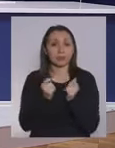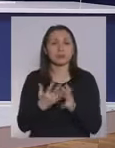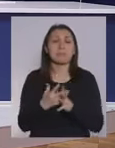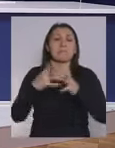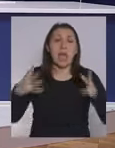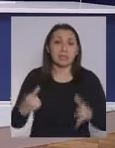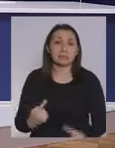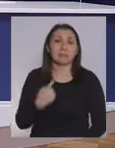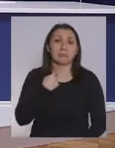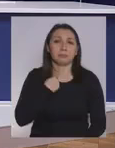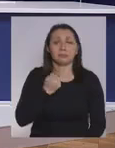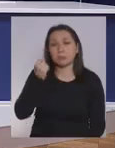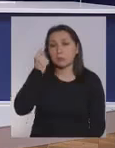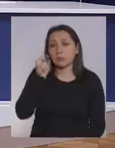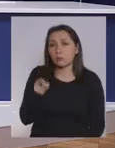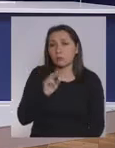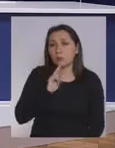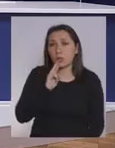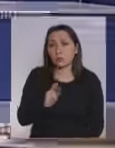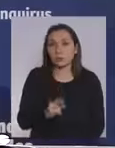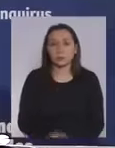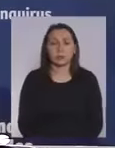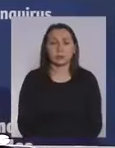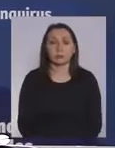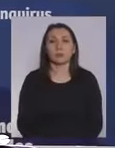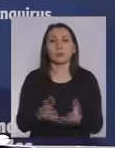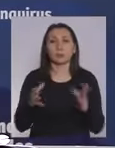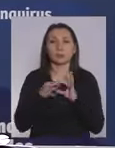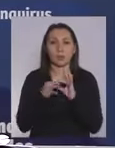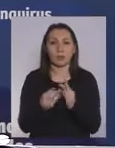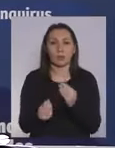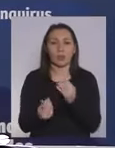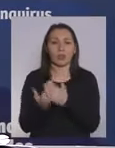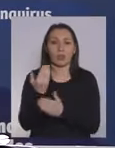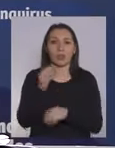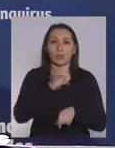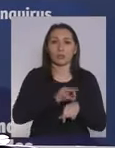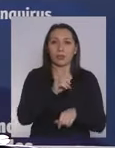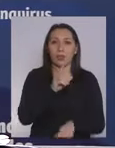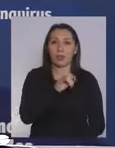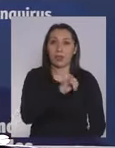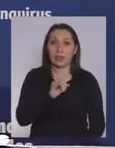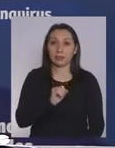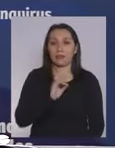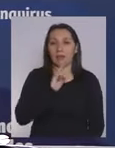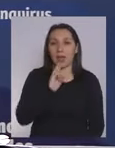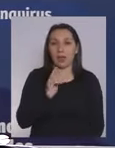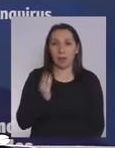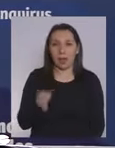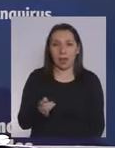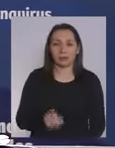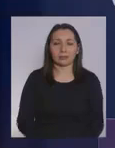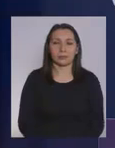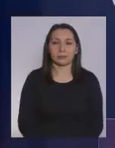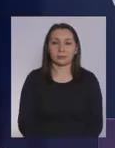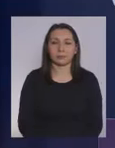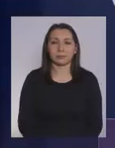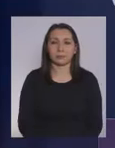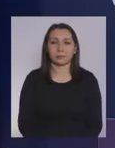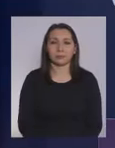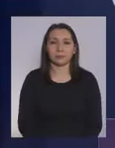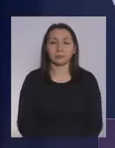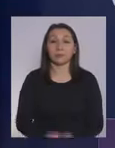más afectados queríamos conocer su reacción muchas gracias buenos días la doctora paula daza dará respuesta a esta pregunta